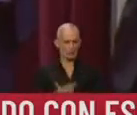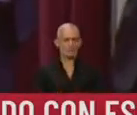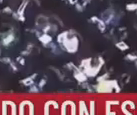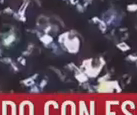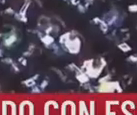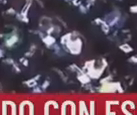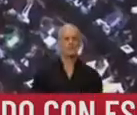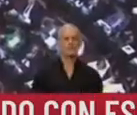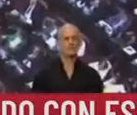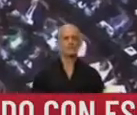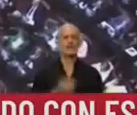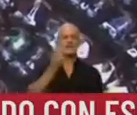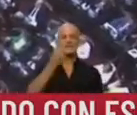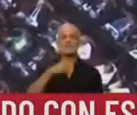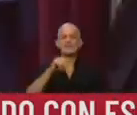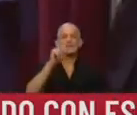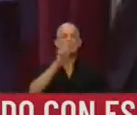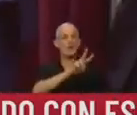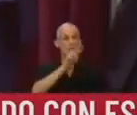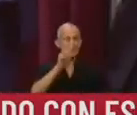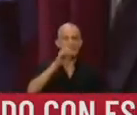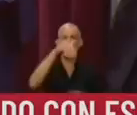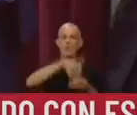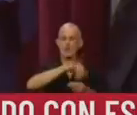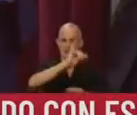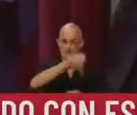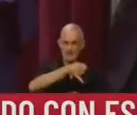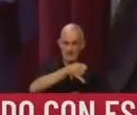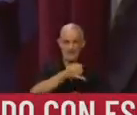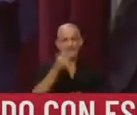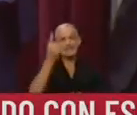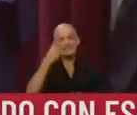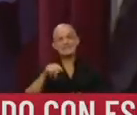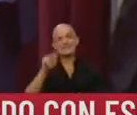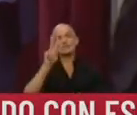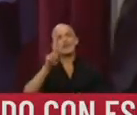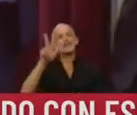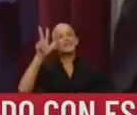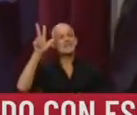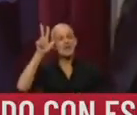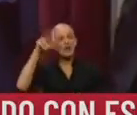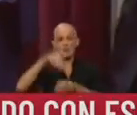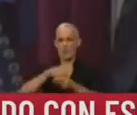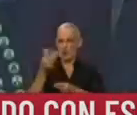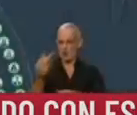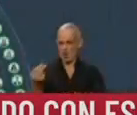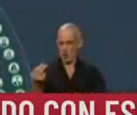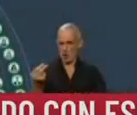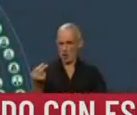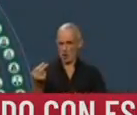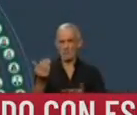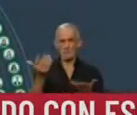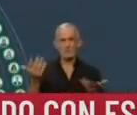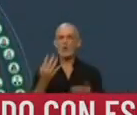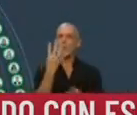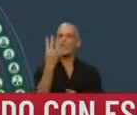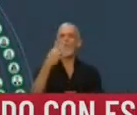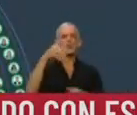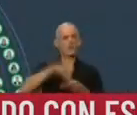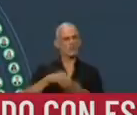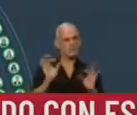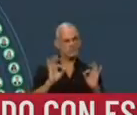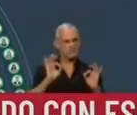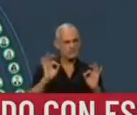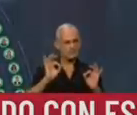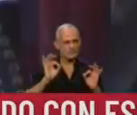hoy para mostrar nuestra voluntad a las 2 de la tarde cuando comenzó la sesión con todos los presidentes bloque, el presidente de la Cámara